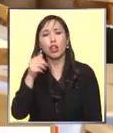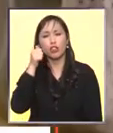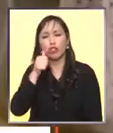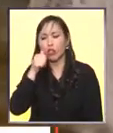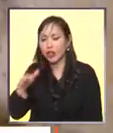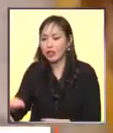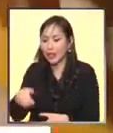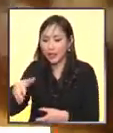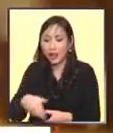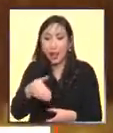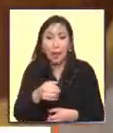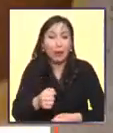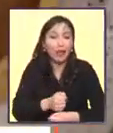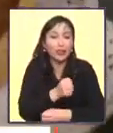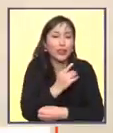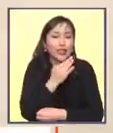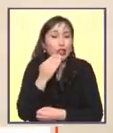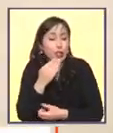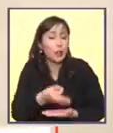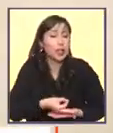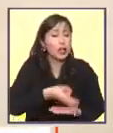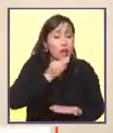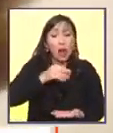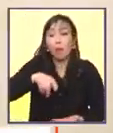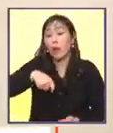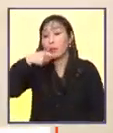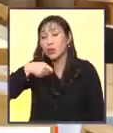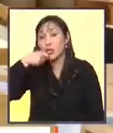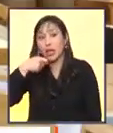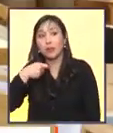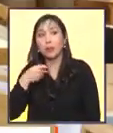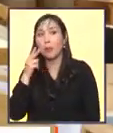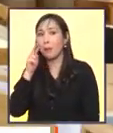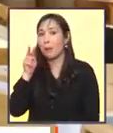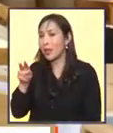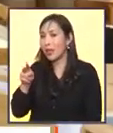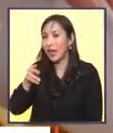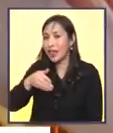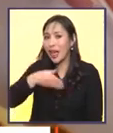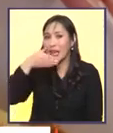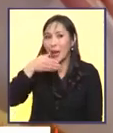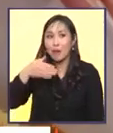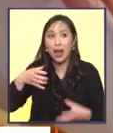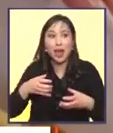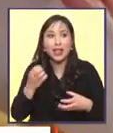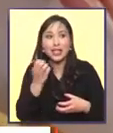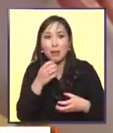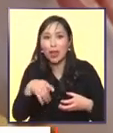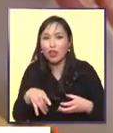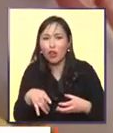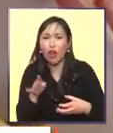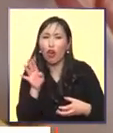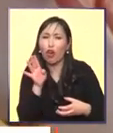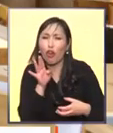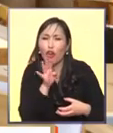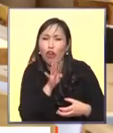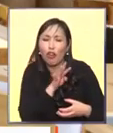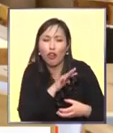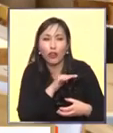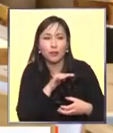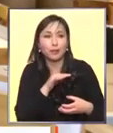deliciosas para tomar desayuno, para almorzar. Miren por favor esta crema de zapallo, el color intenso que tiene,